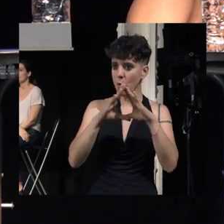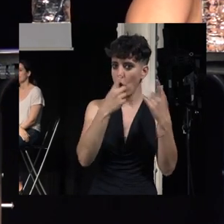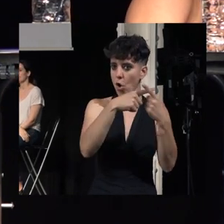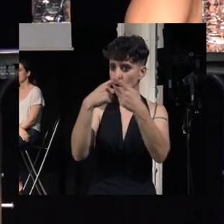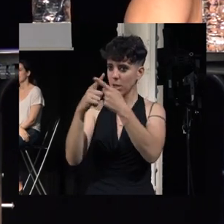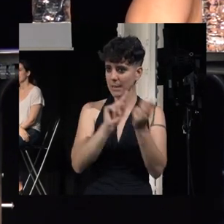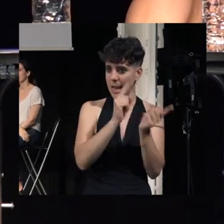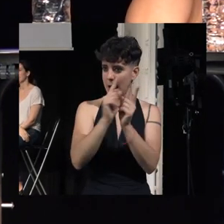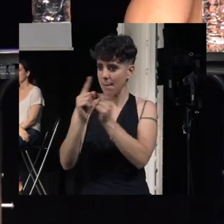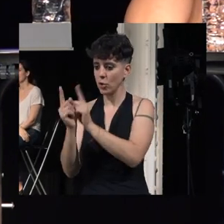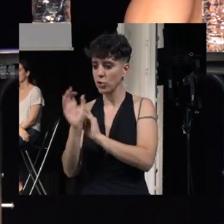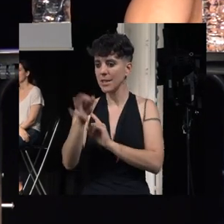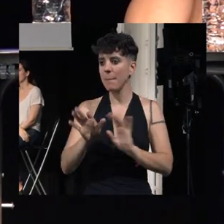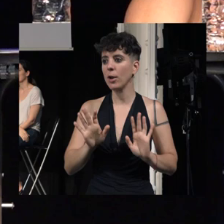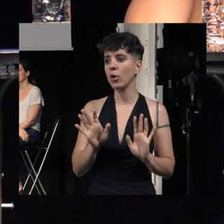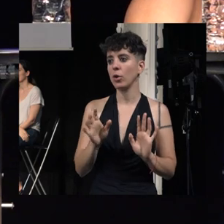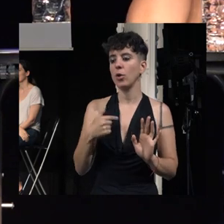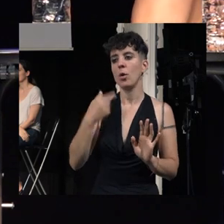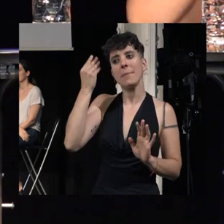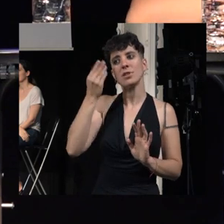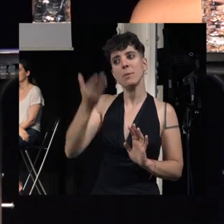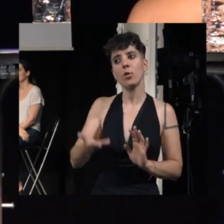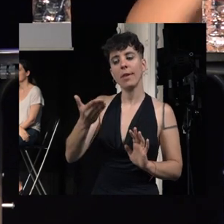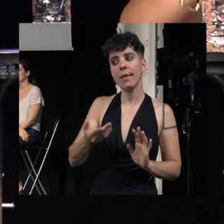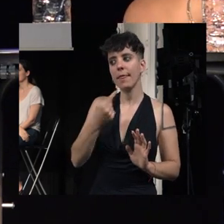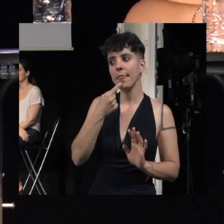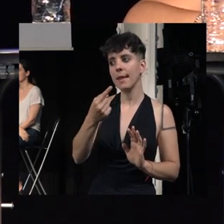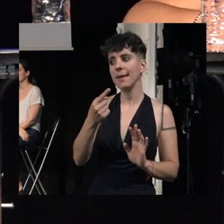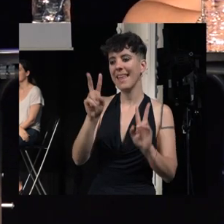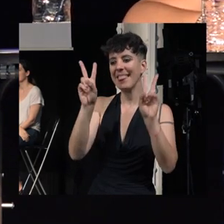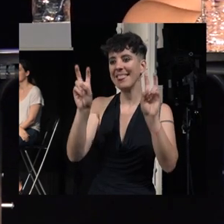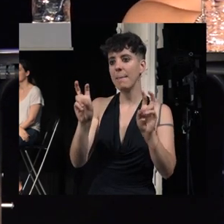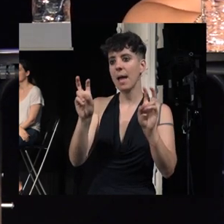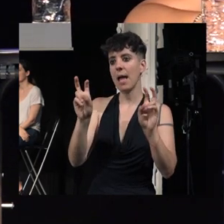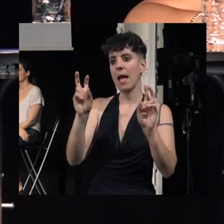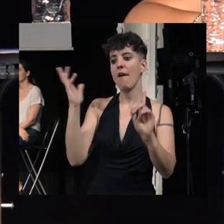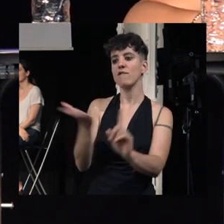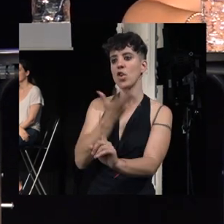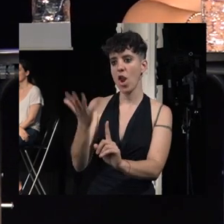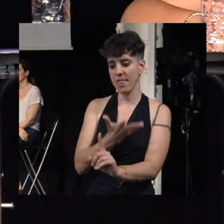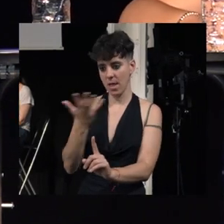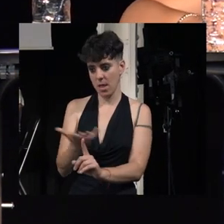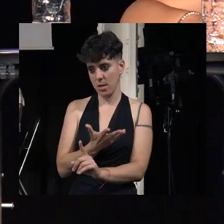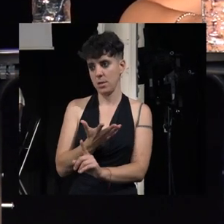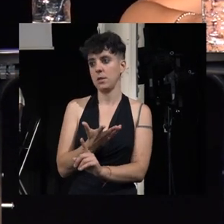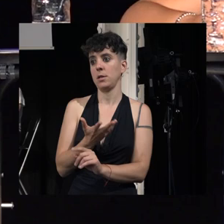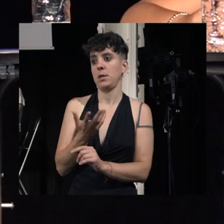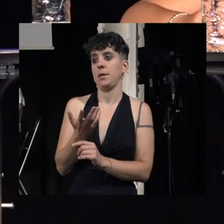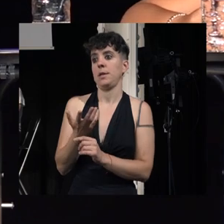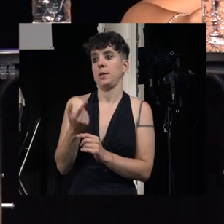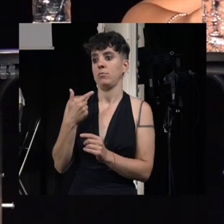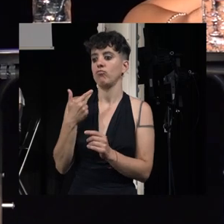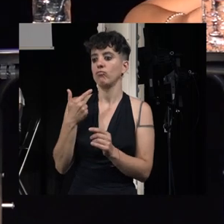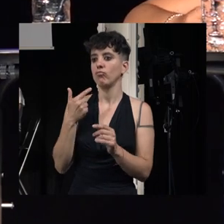cuestión, y eso también yo creo que es importante recogerlo, en cuestión de violencia. Es decir, es un gran